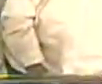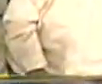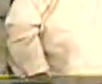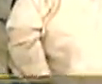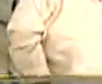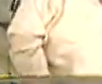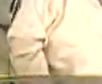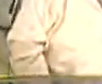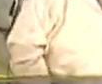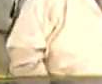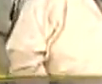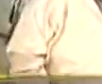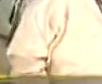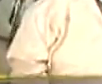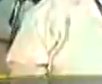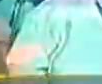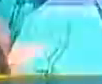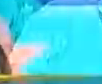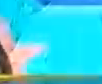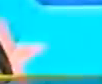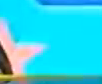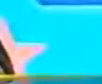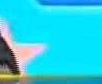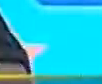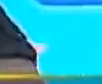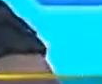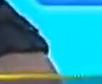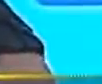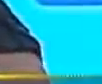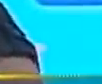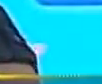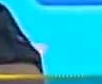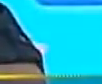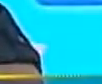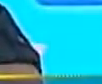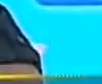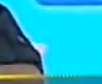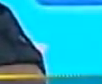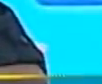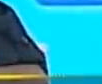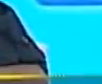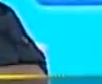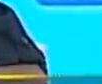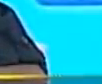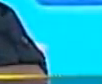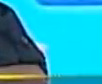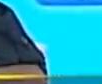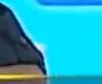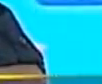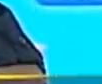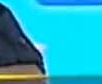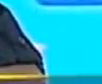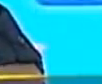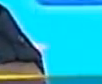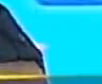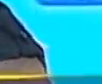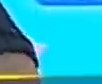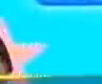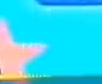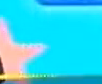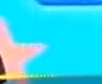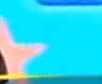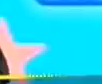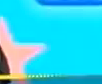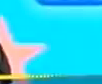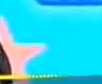significó el inicio del fin de esa aventura macabra llamada